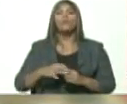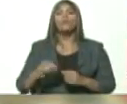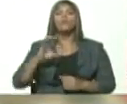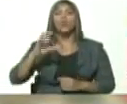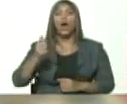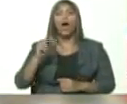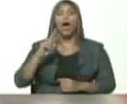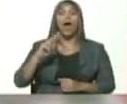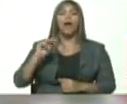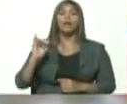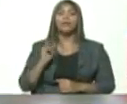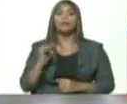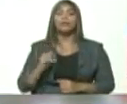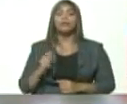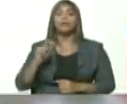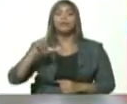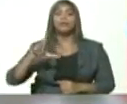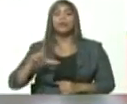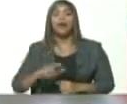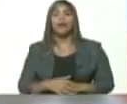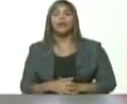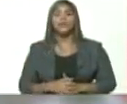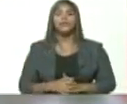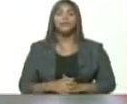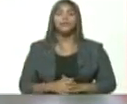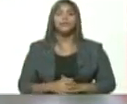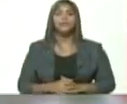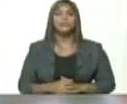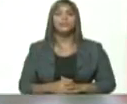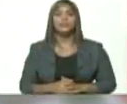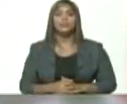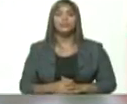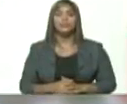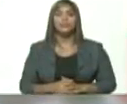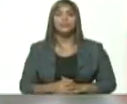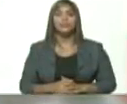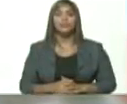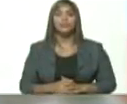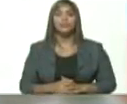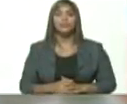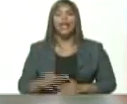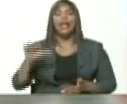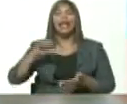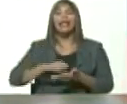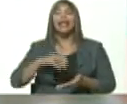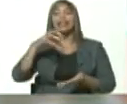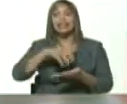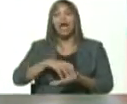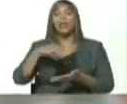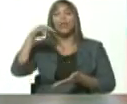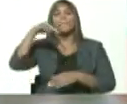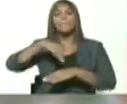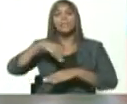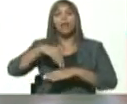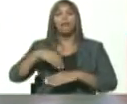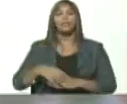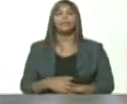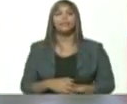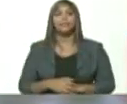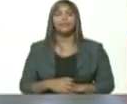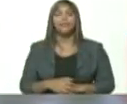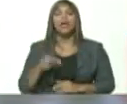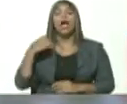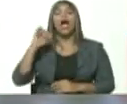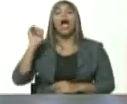Carrizal, en el casco central de Carrizal, en el estado Miranda. Allá está la